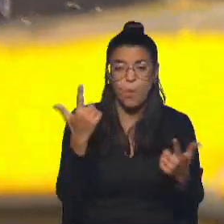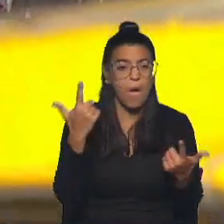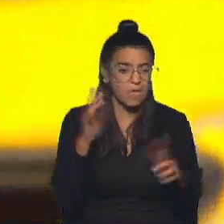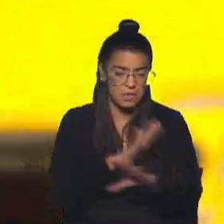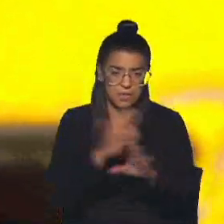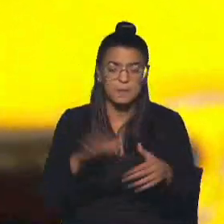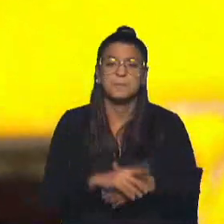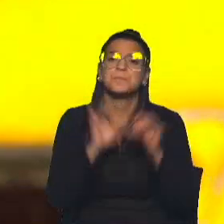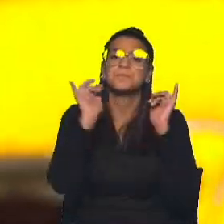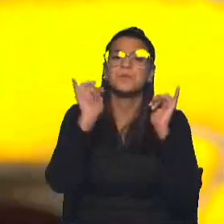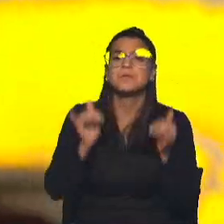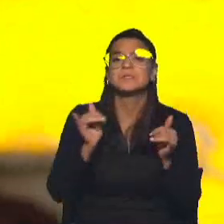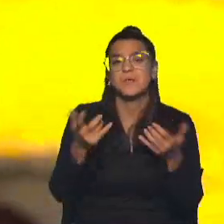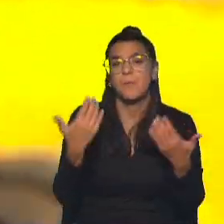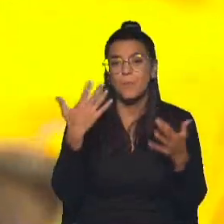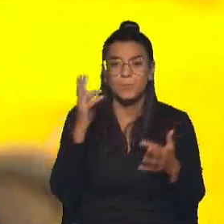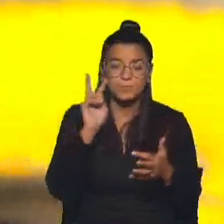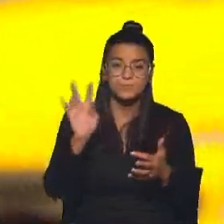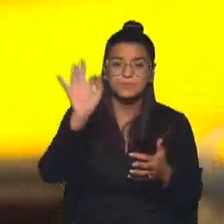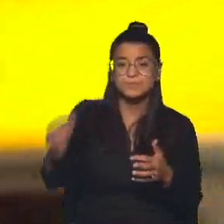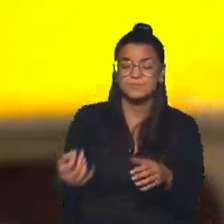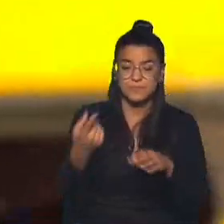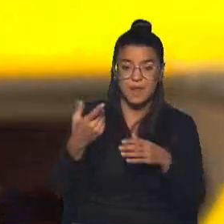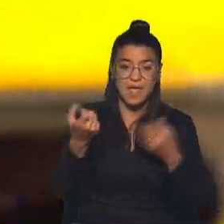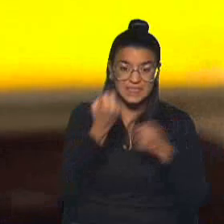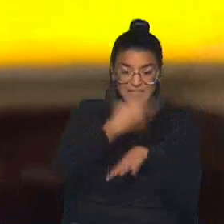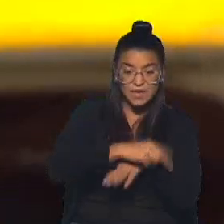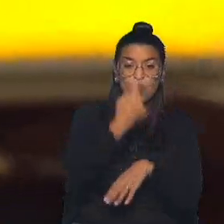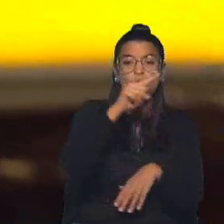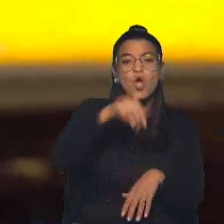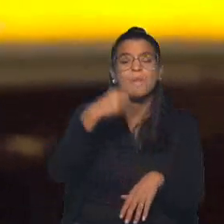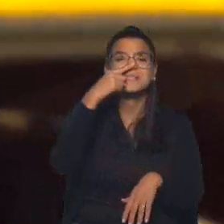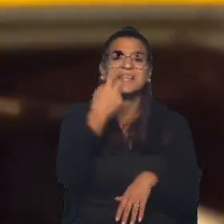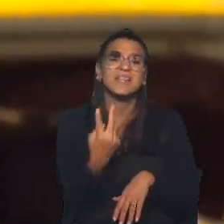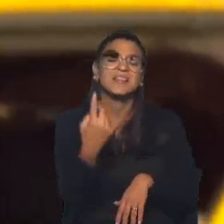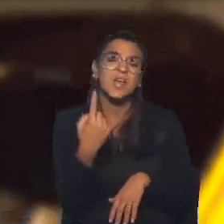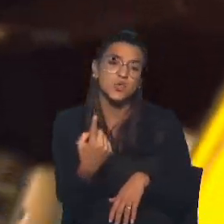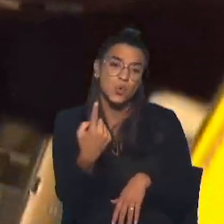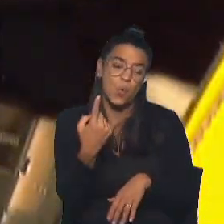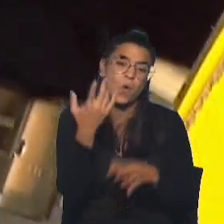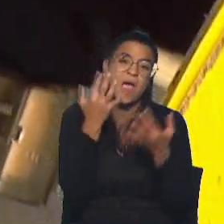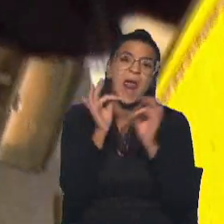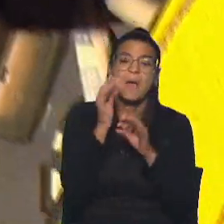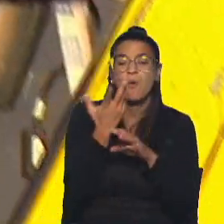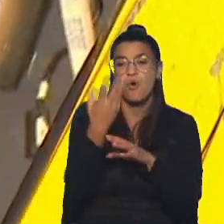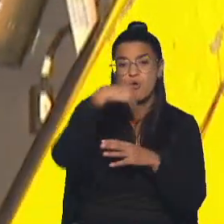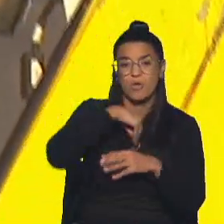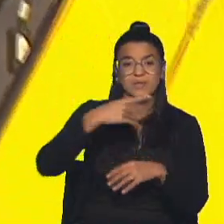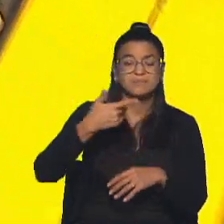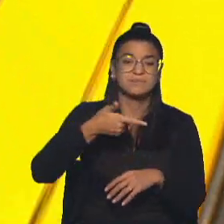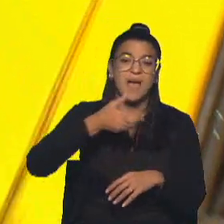sí por supuesto se pudo saber qué y 171 de gramos en sangre con lo cual un chofer profesional